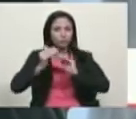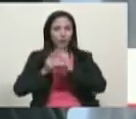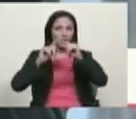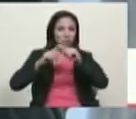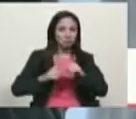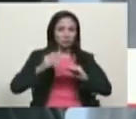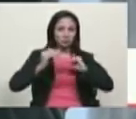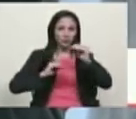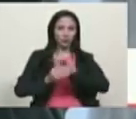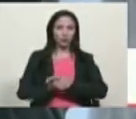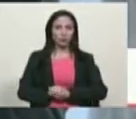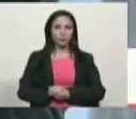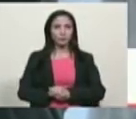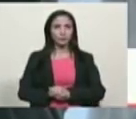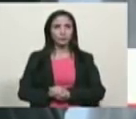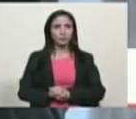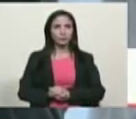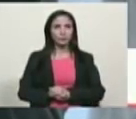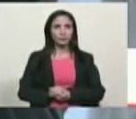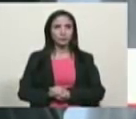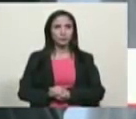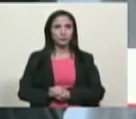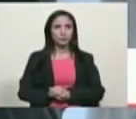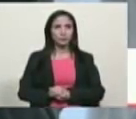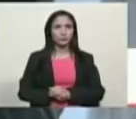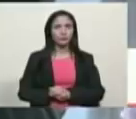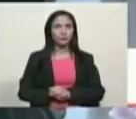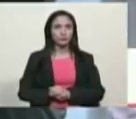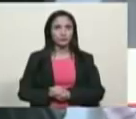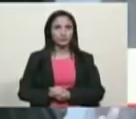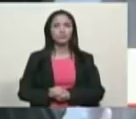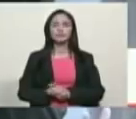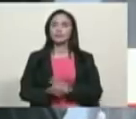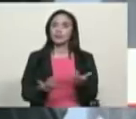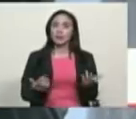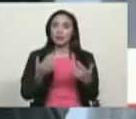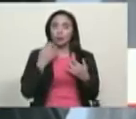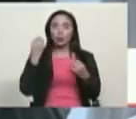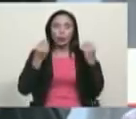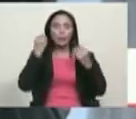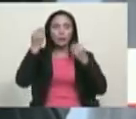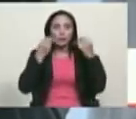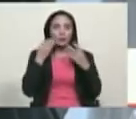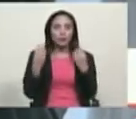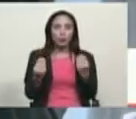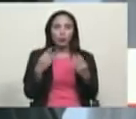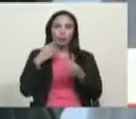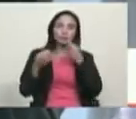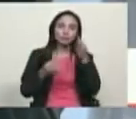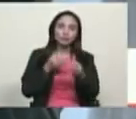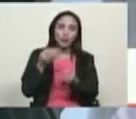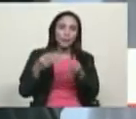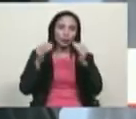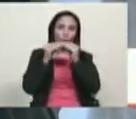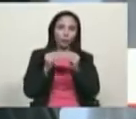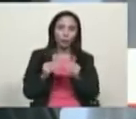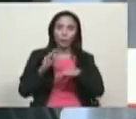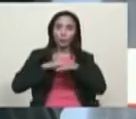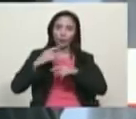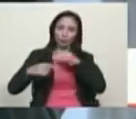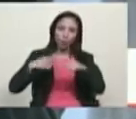de... Yo quisiera encontrar las palabras adecuadas, porque nosotros estamos siguiendo día a